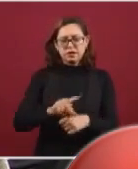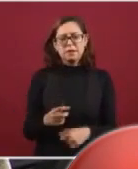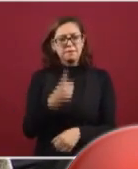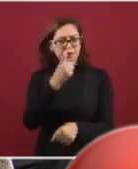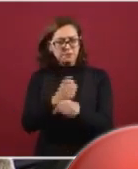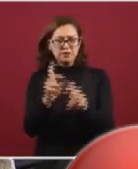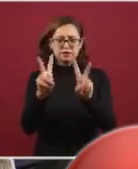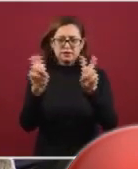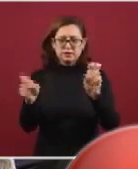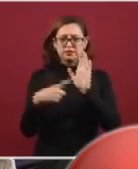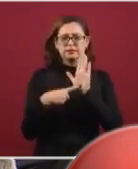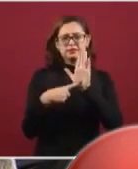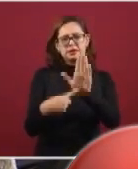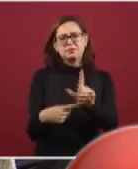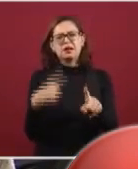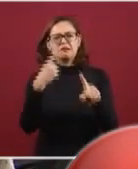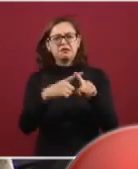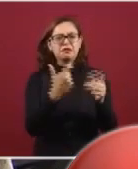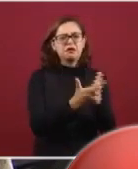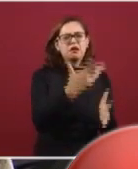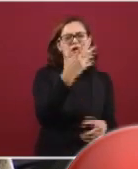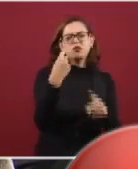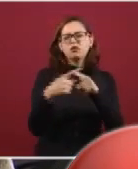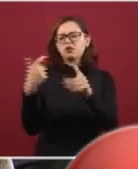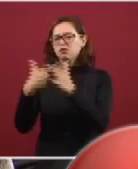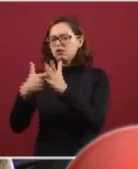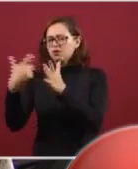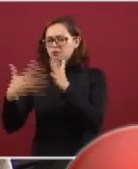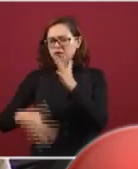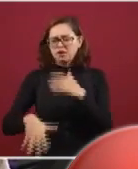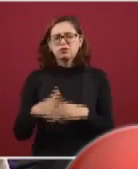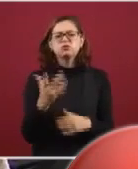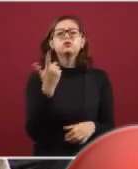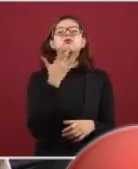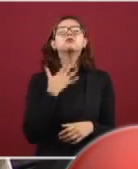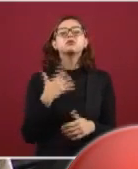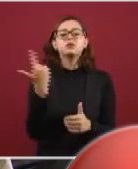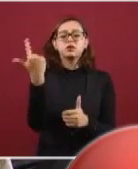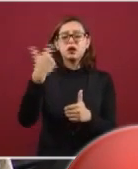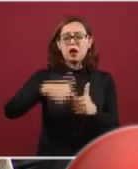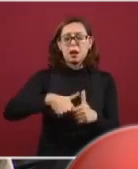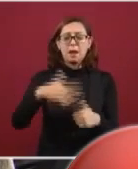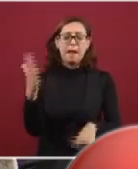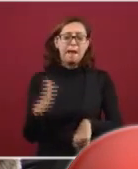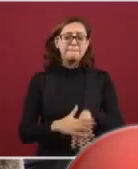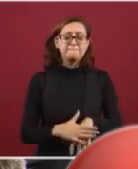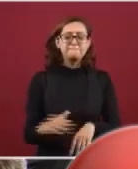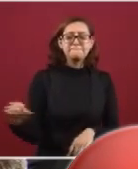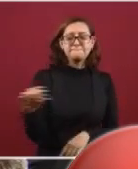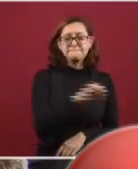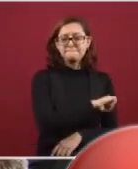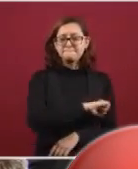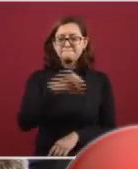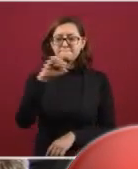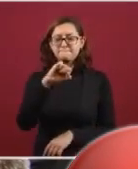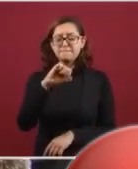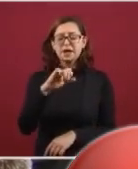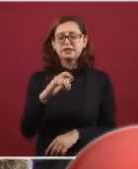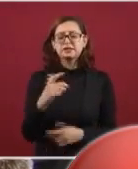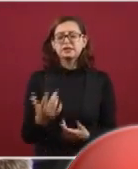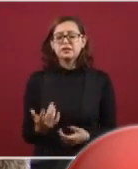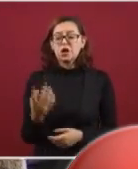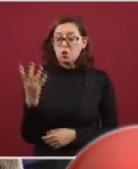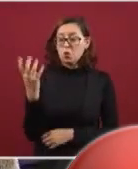gasolinas, y tenemos el precio más alto con un en relación con el margen más alto de